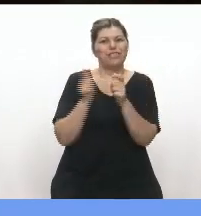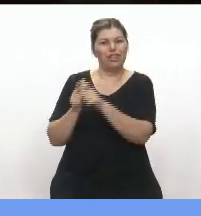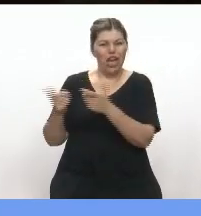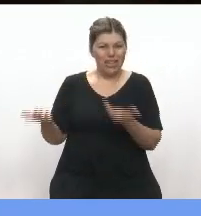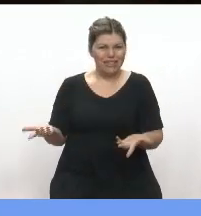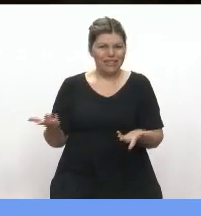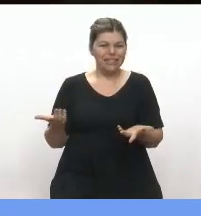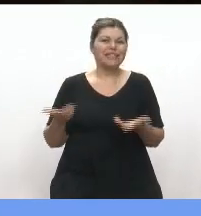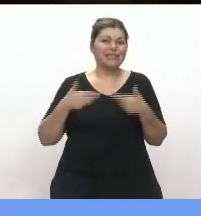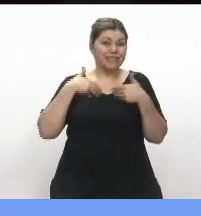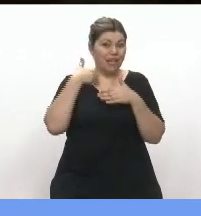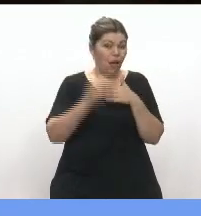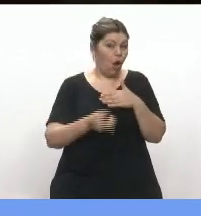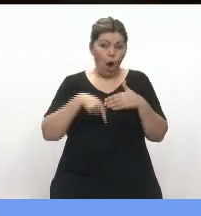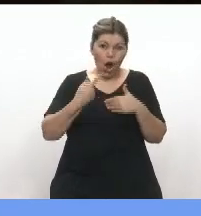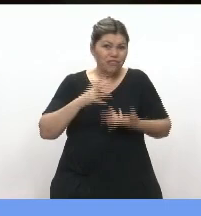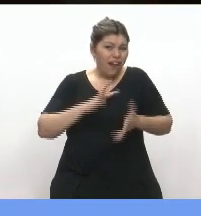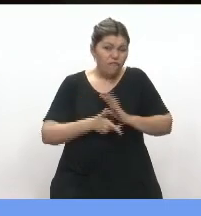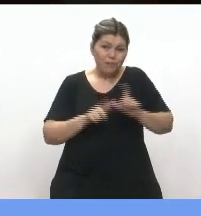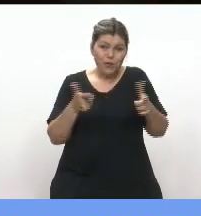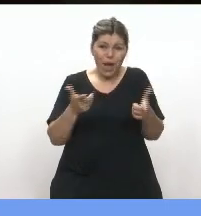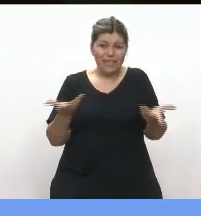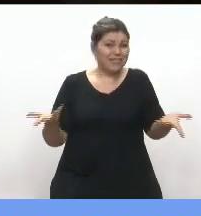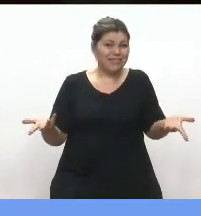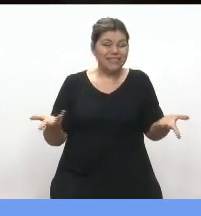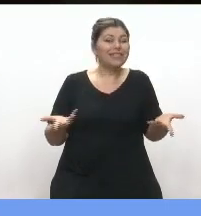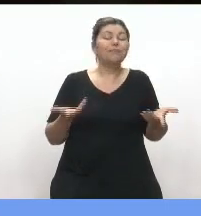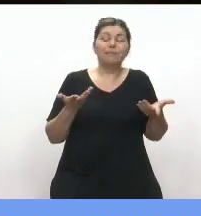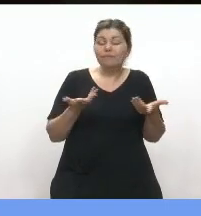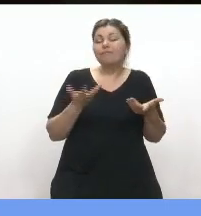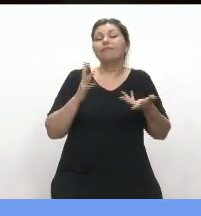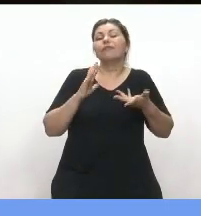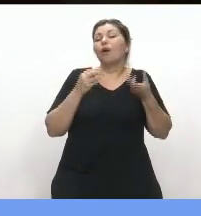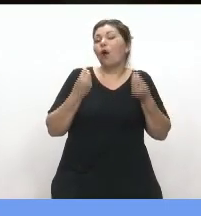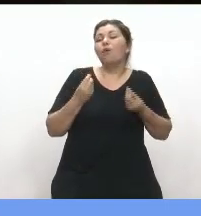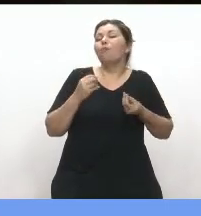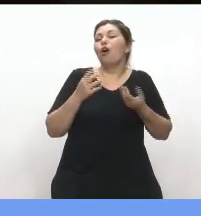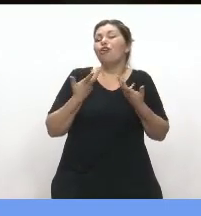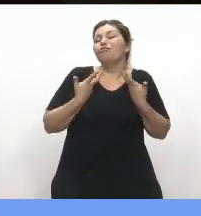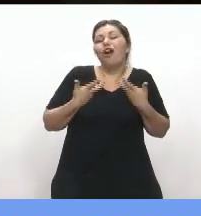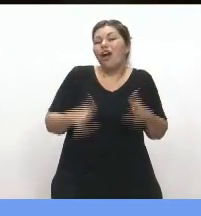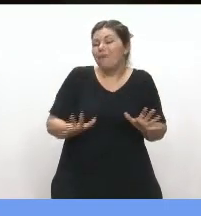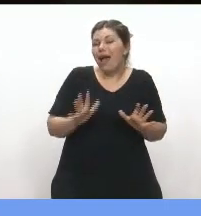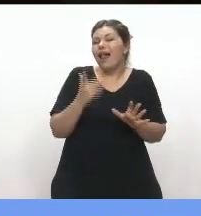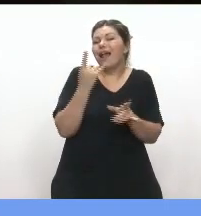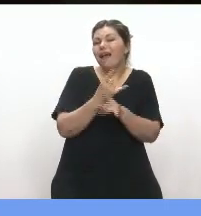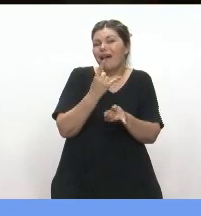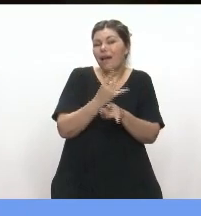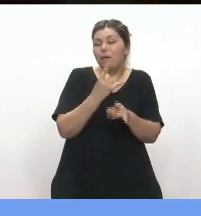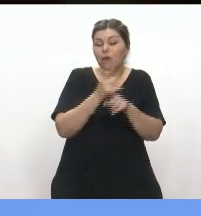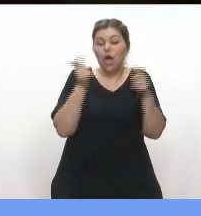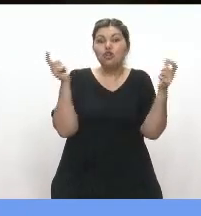comisiones, constituimos las comisiones, no hay otra forma de hacerlo. Pero normalmente las comisiones se constituyen en el